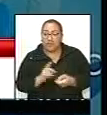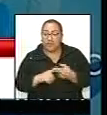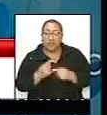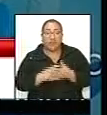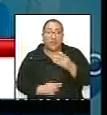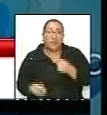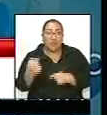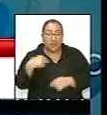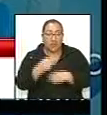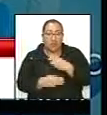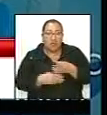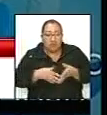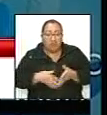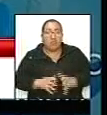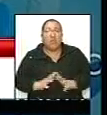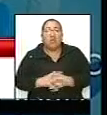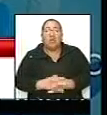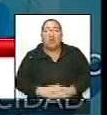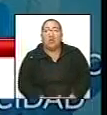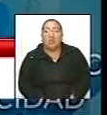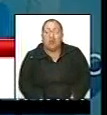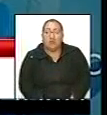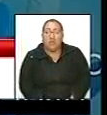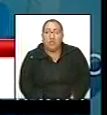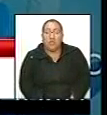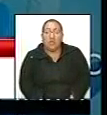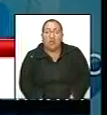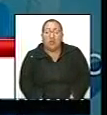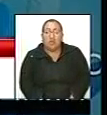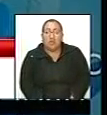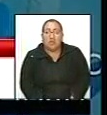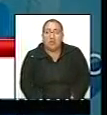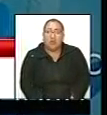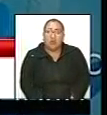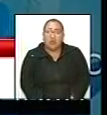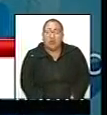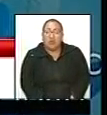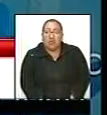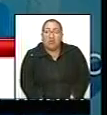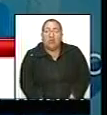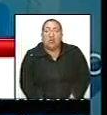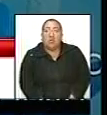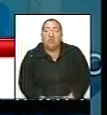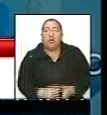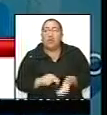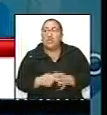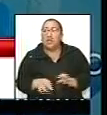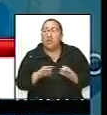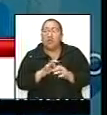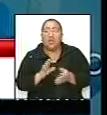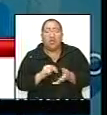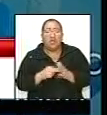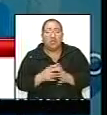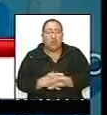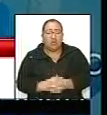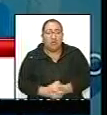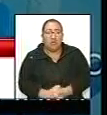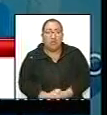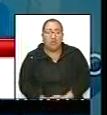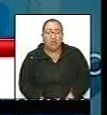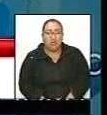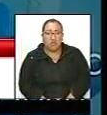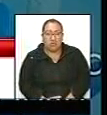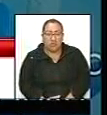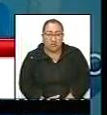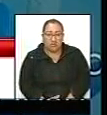que vienen al mundo. Cuando son niñas, el sesgo del hogar. Cuando son adolescentes, el bullying